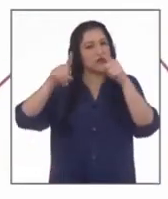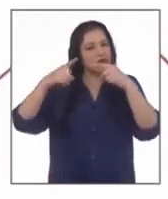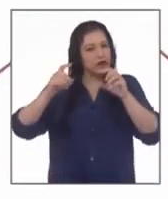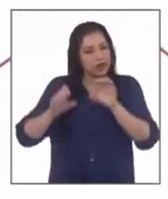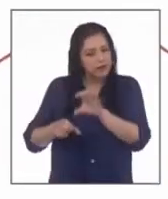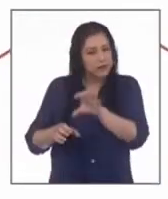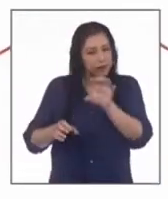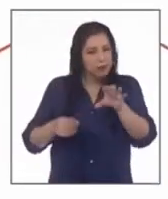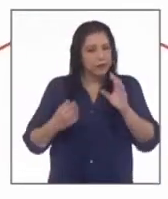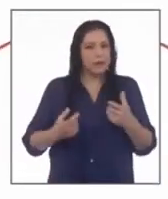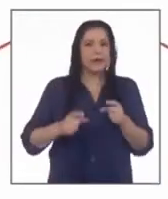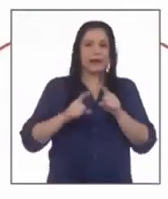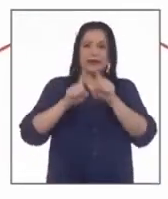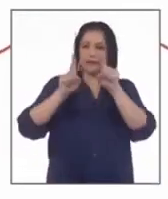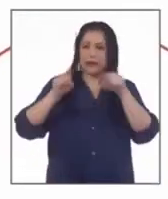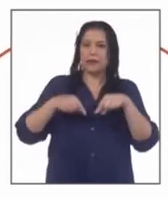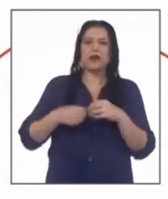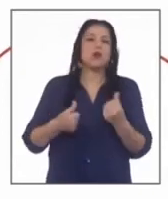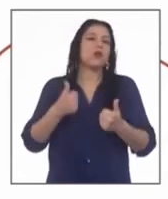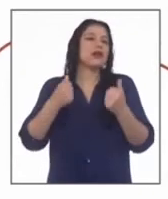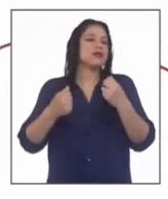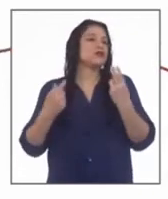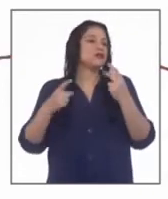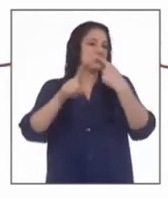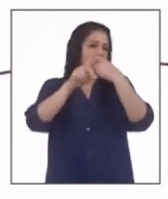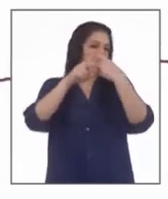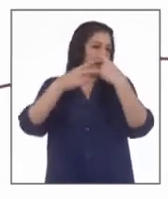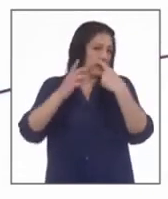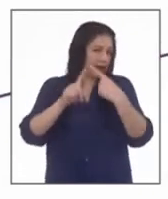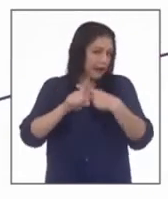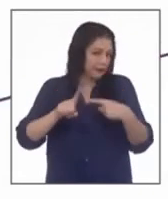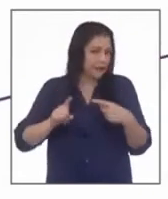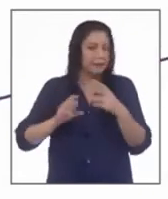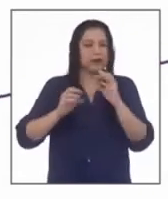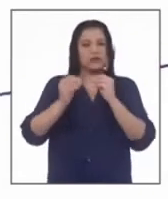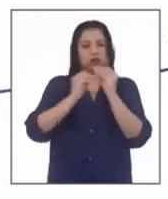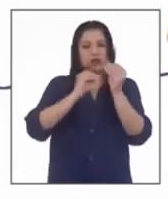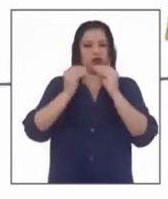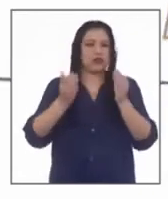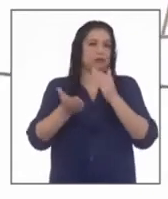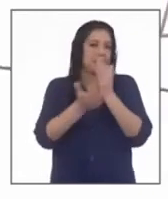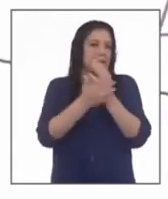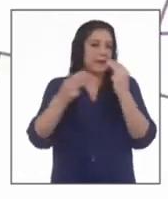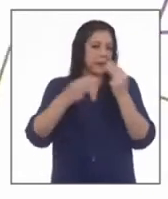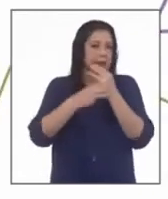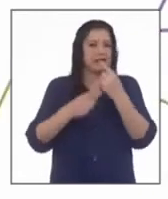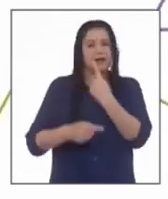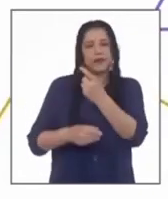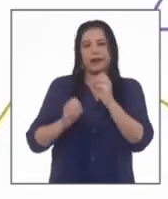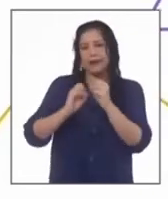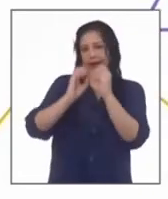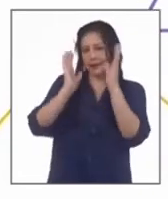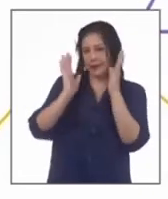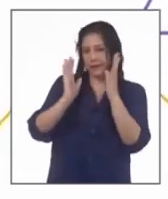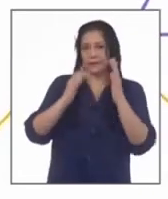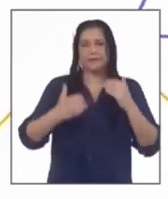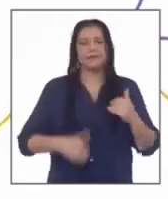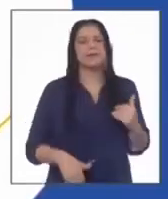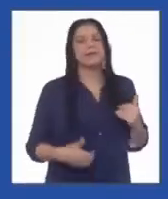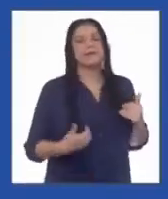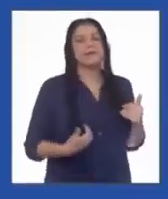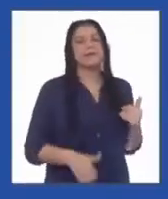los intervalos y sus operaciones para resolver situaciones cotidianas.